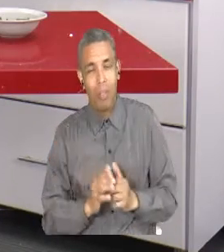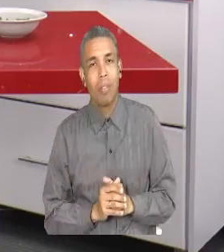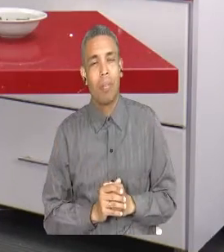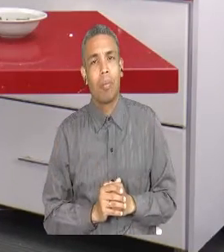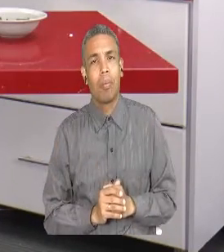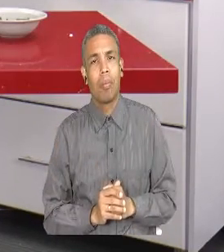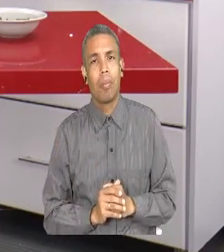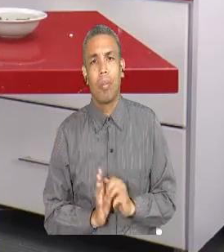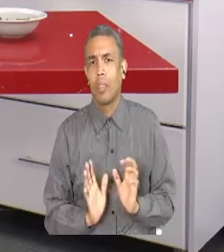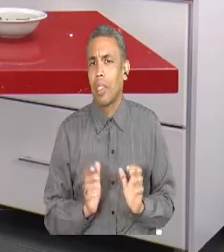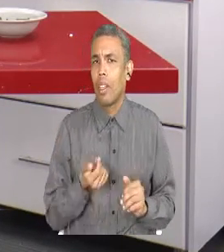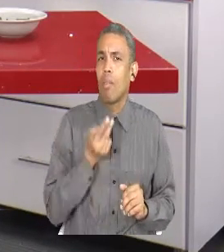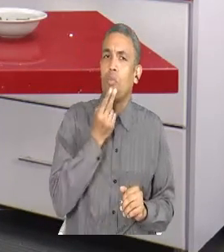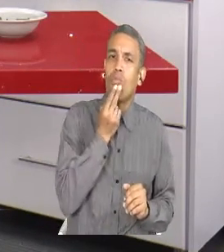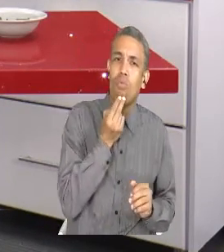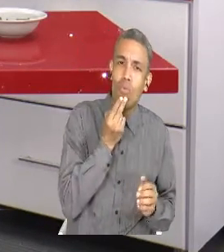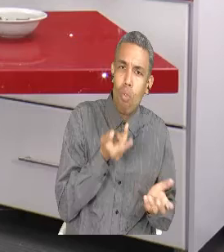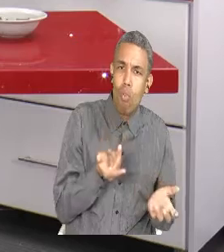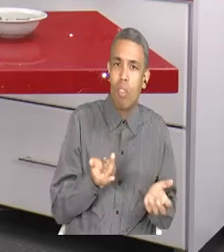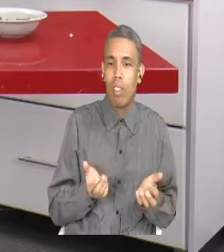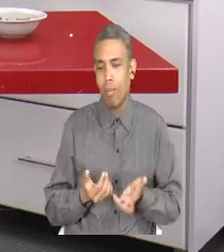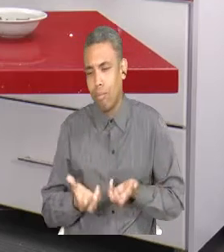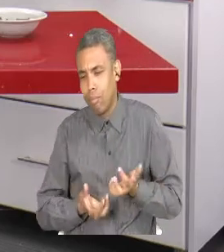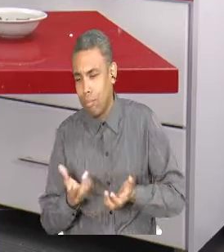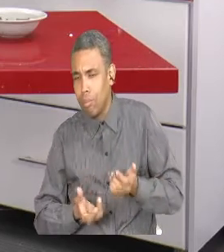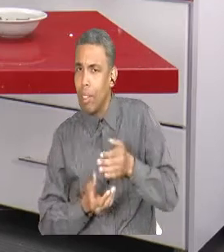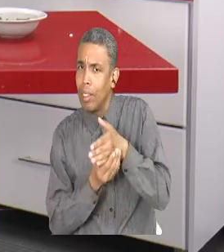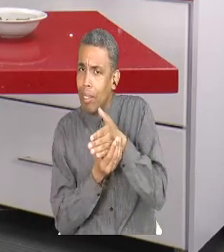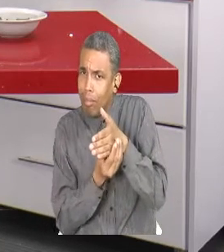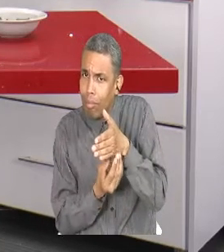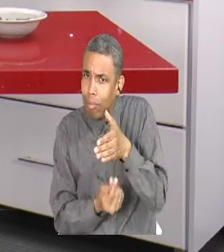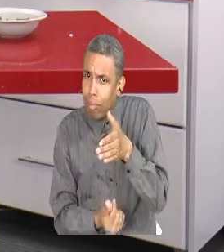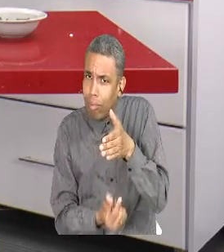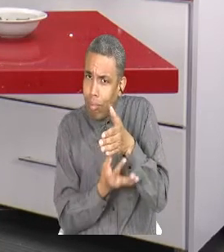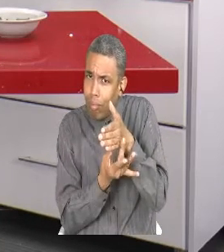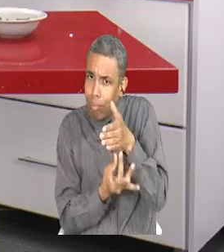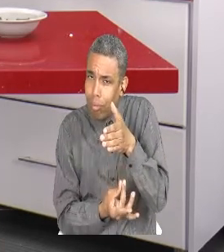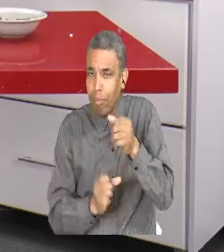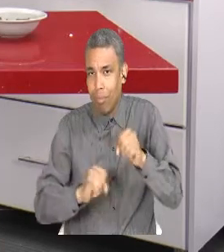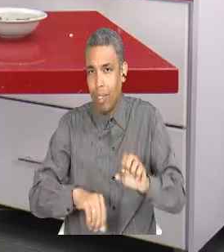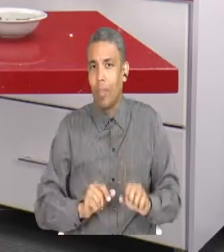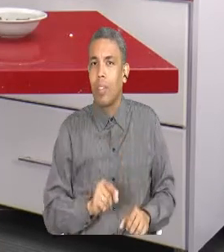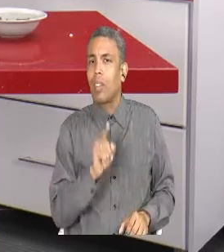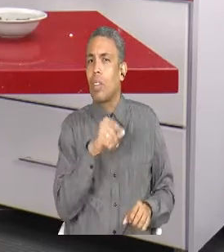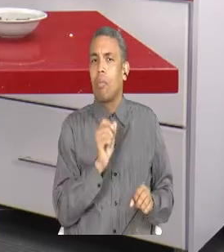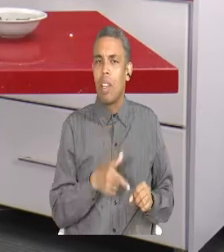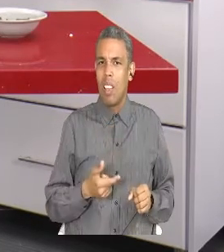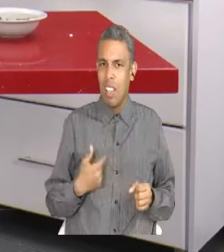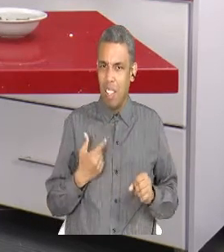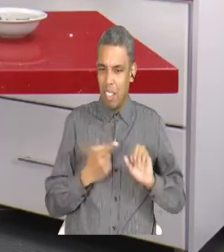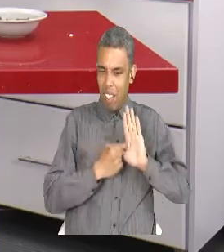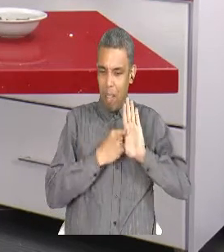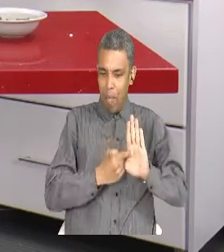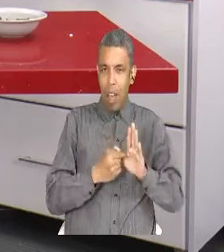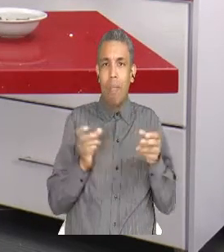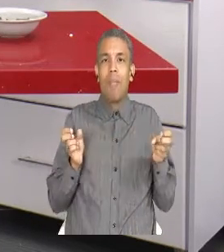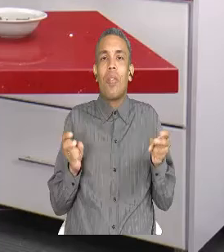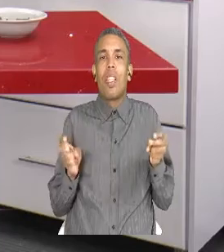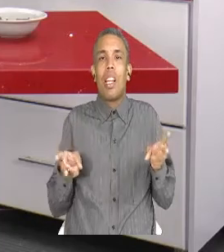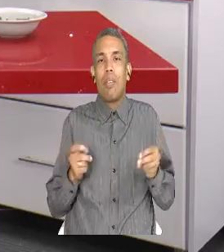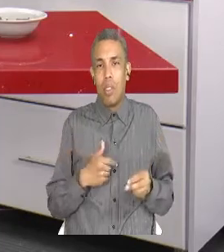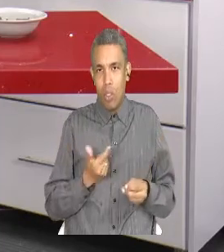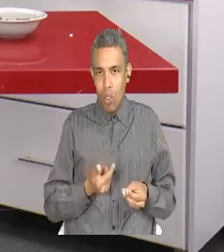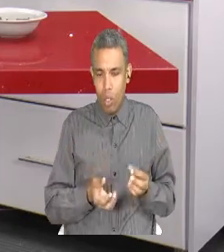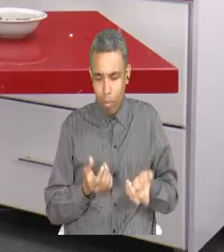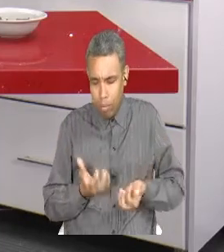Cocina fría y cocina caliente. Norita, ajá, ¿qué es lo que más te gusta pedir de boca? ¿Cómo? ¿Qué es lo que más te gusta pedir de